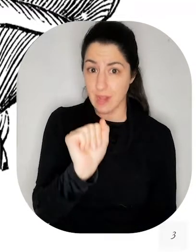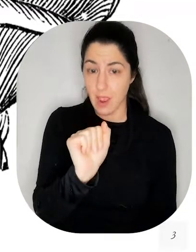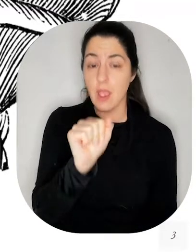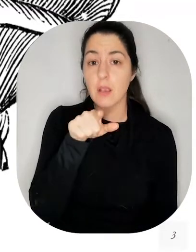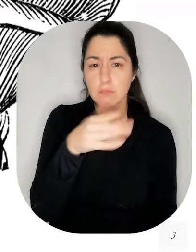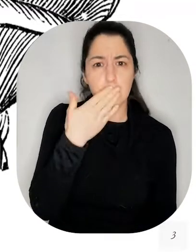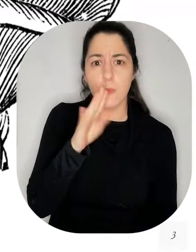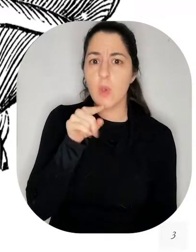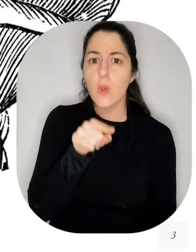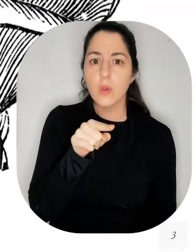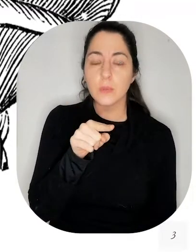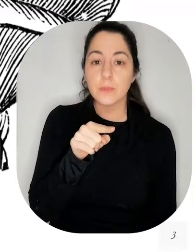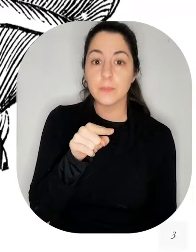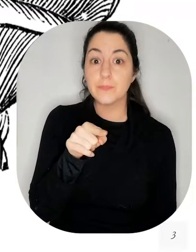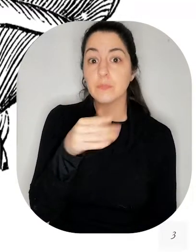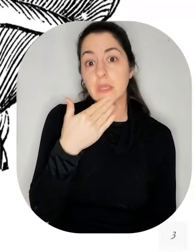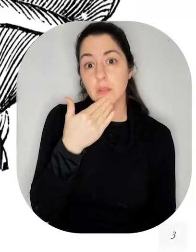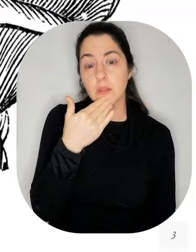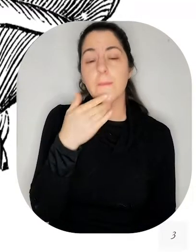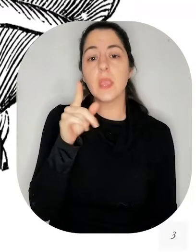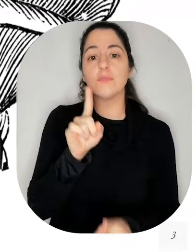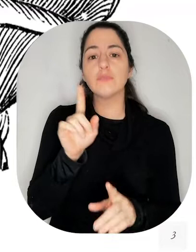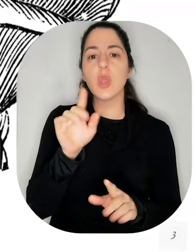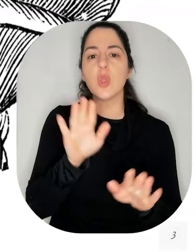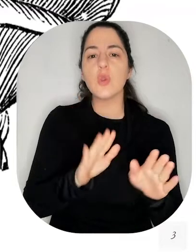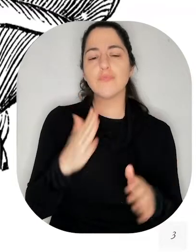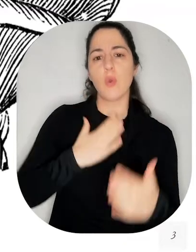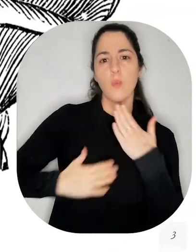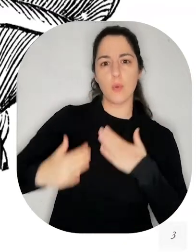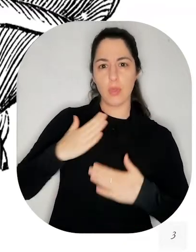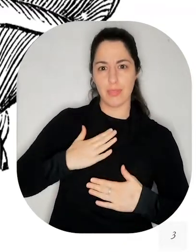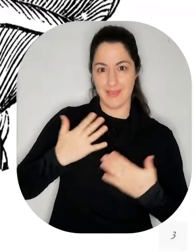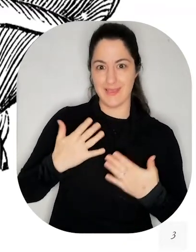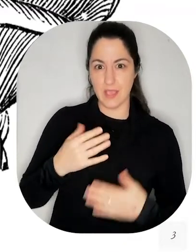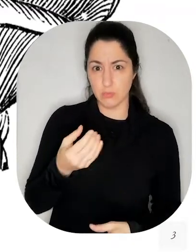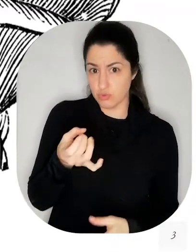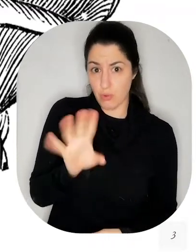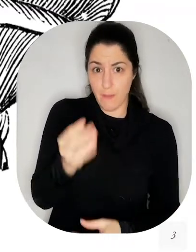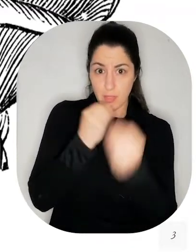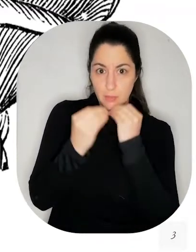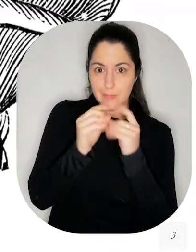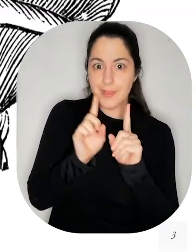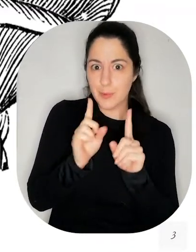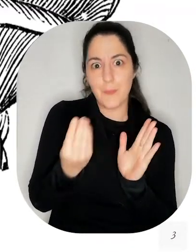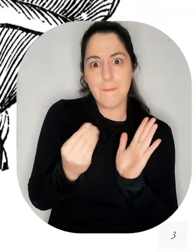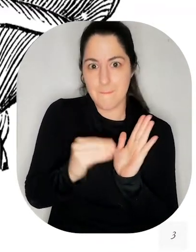comestibles, y tiene entonces estos elementos más protectores, no solo